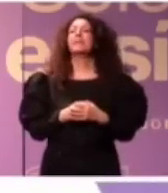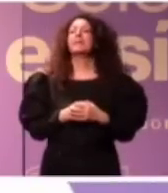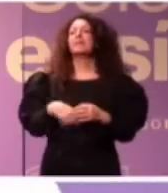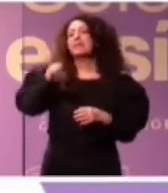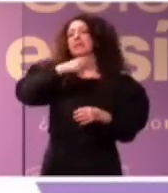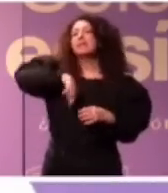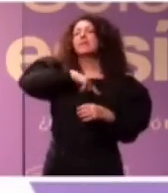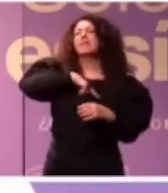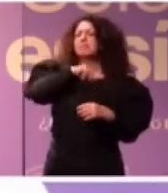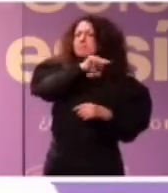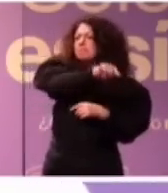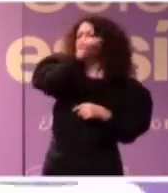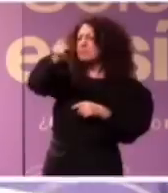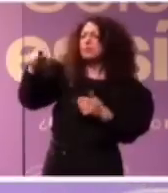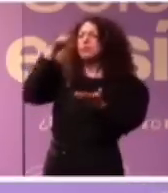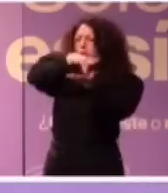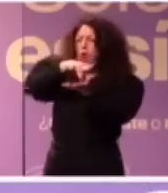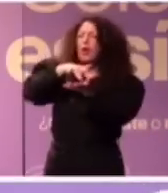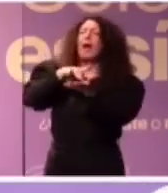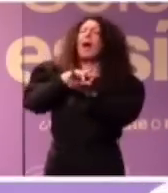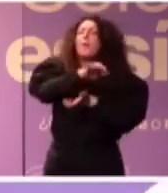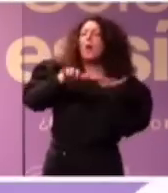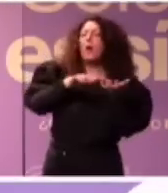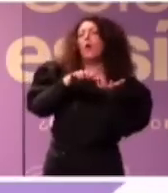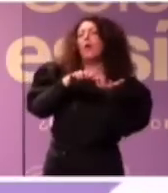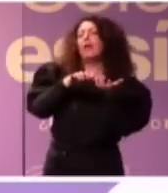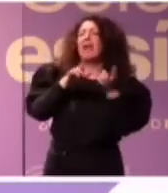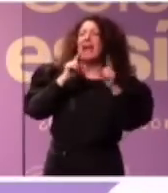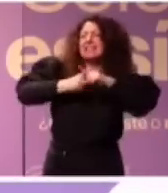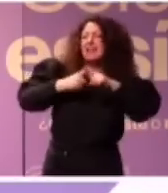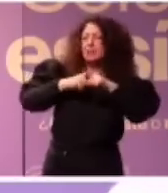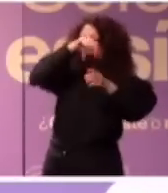¿Cuántas de vosotras no habéis sufrido violencia sexual en el trabajo?